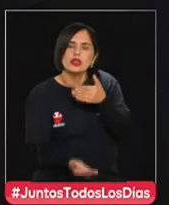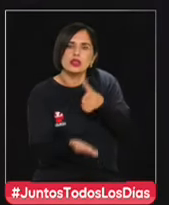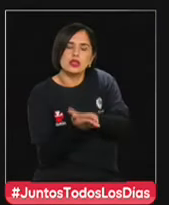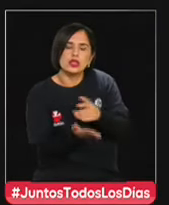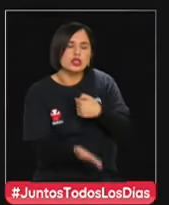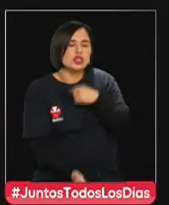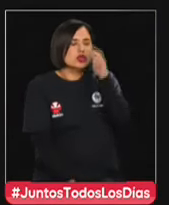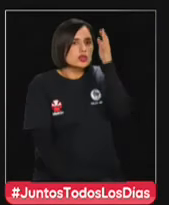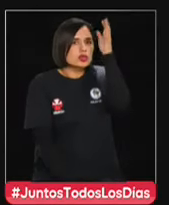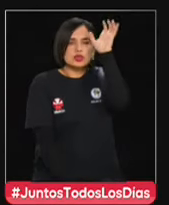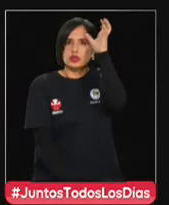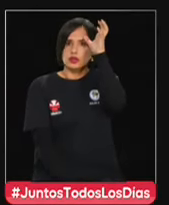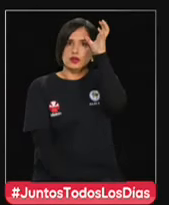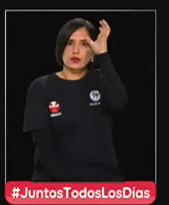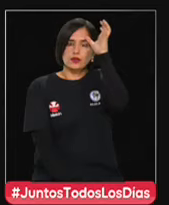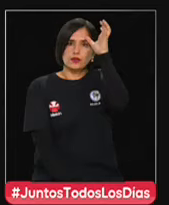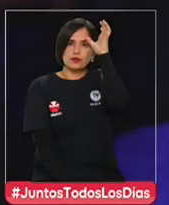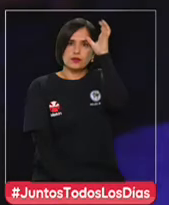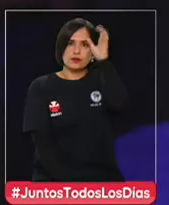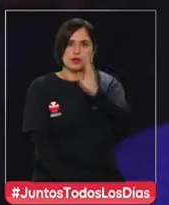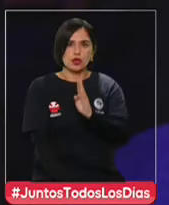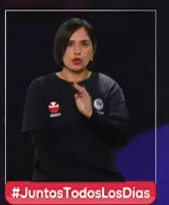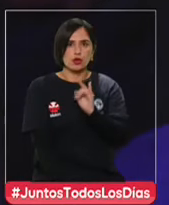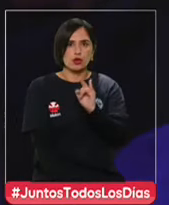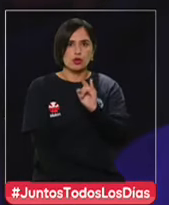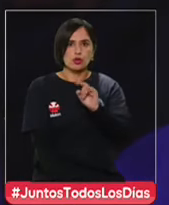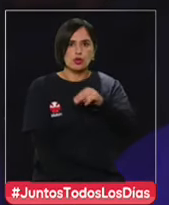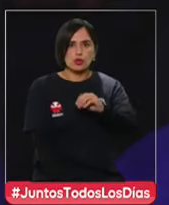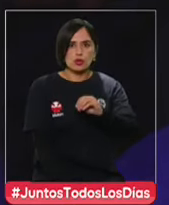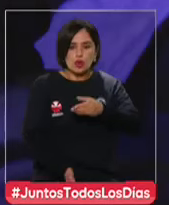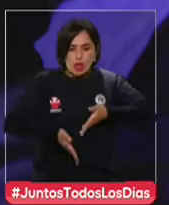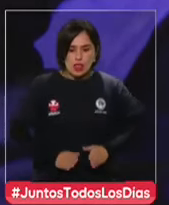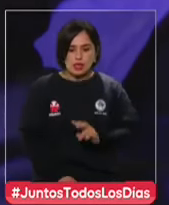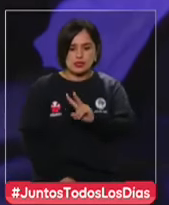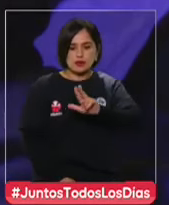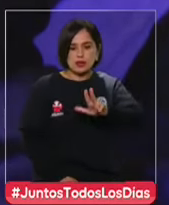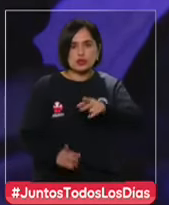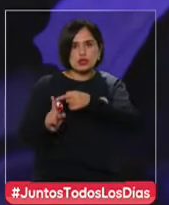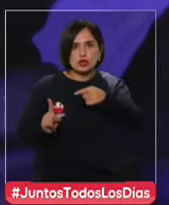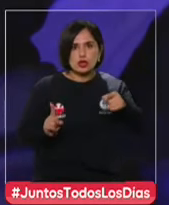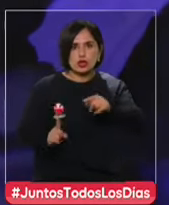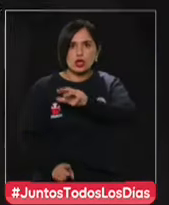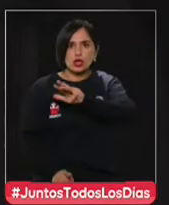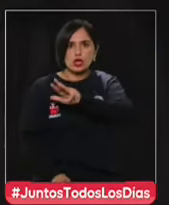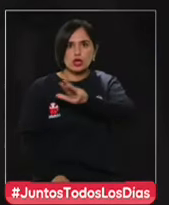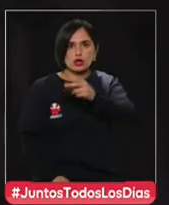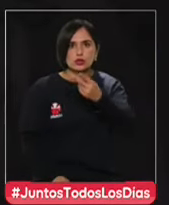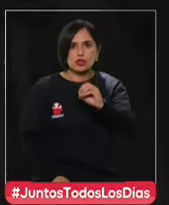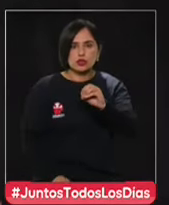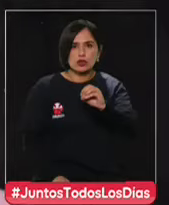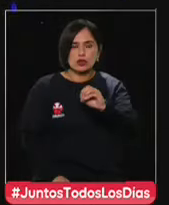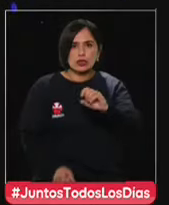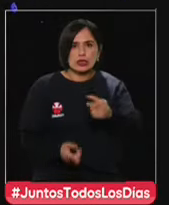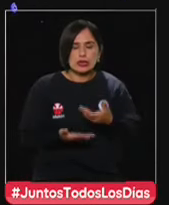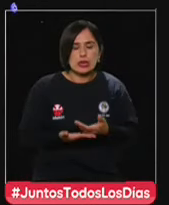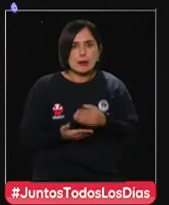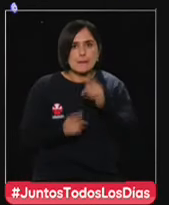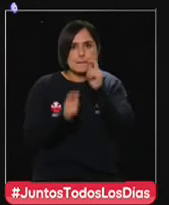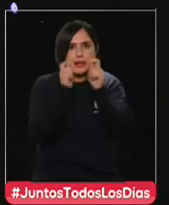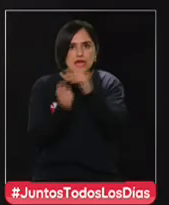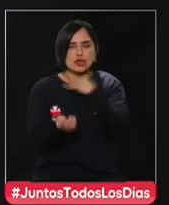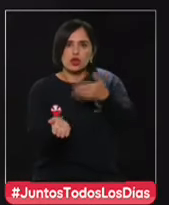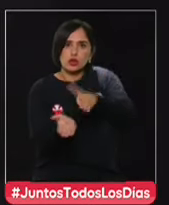no entiendo nada. Bruno nace de 28 semanas y de 920 gramos, con riesgo de muerte. Y así